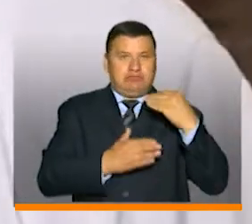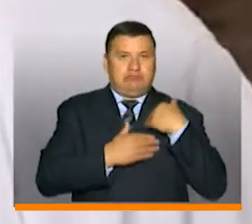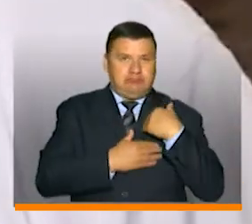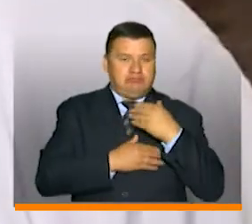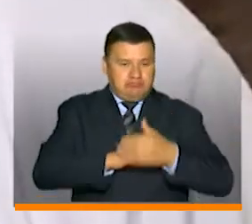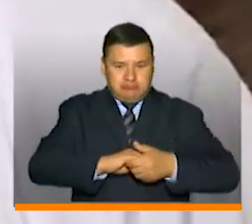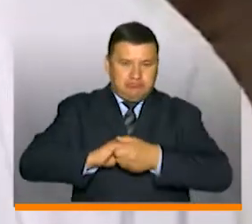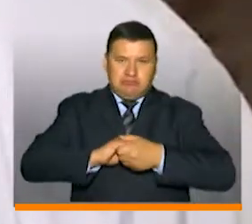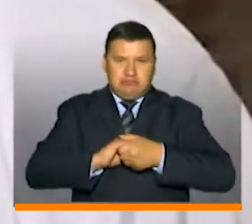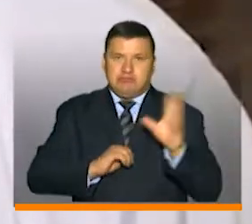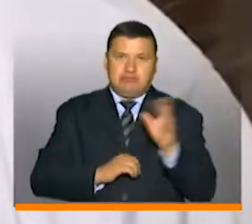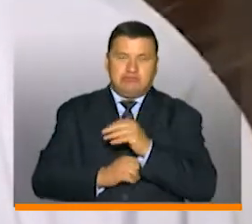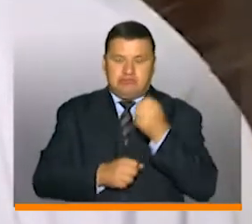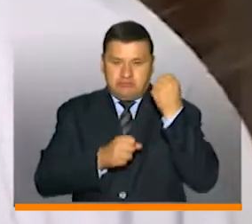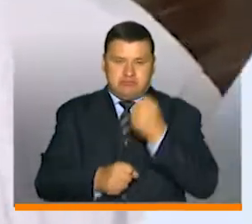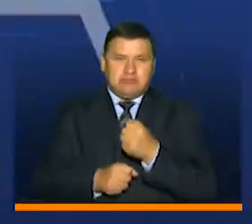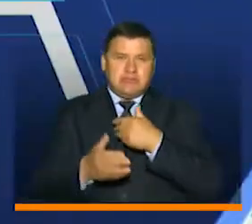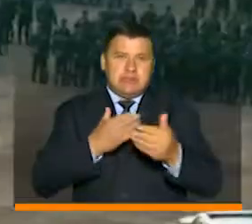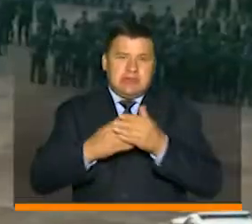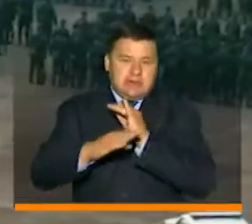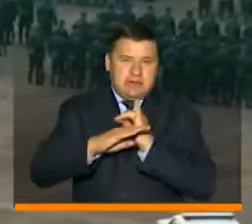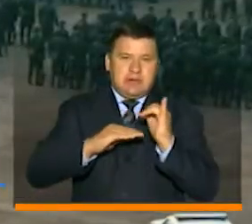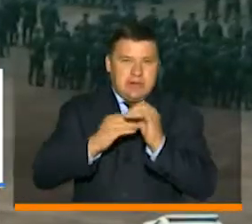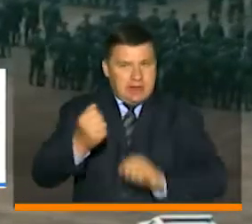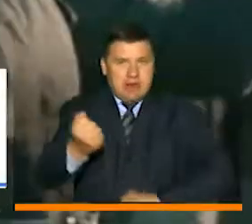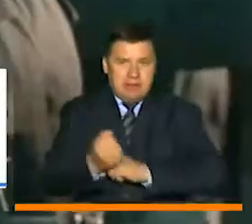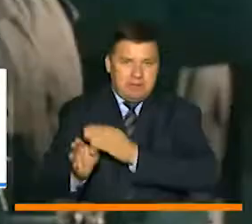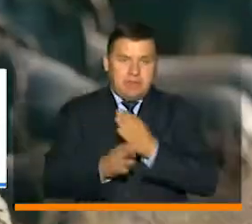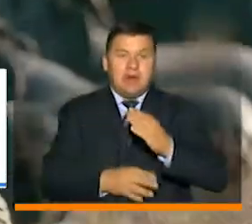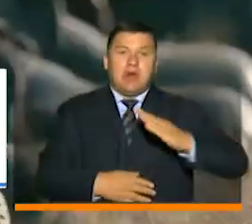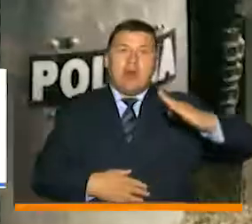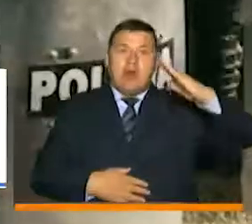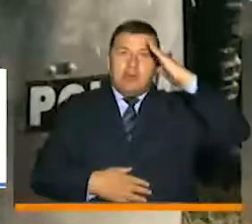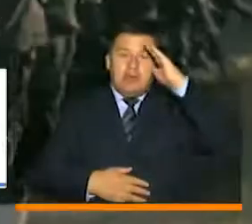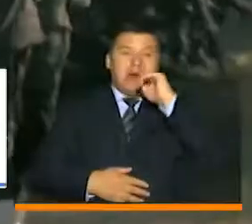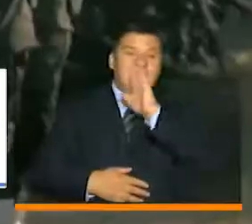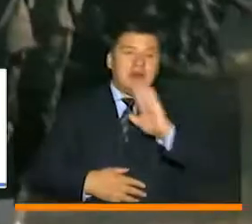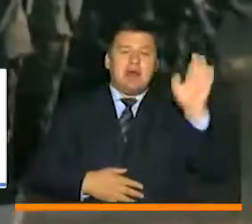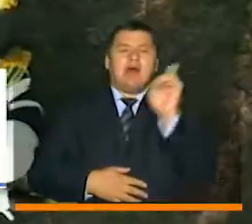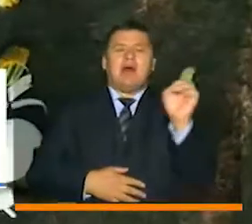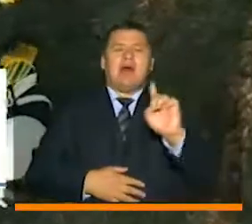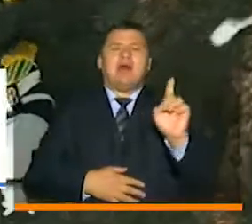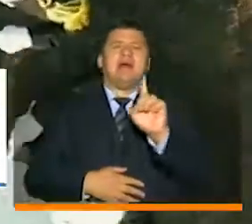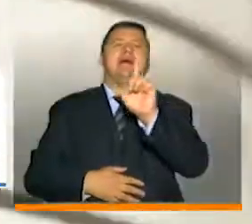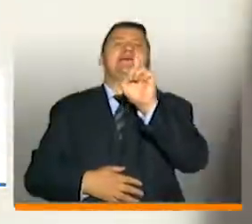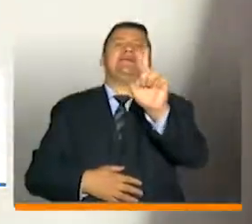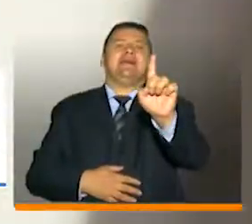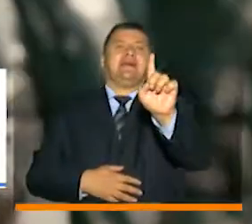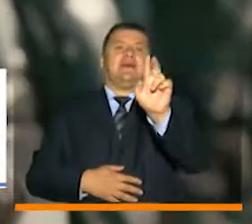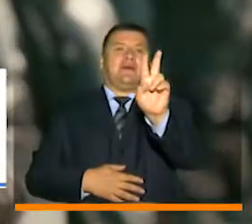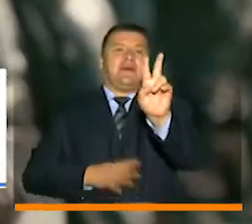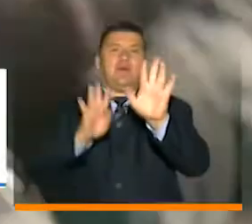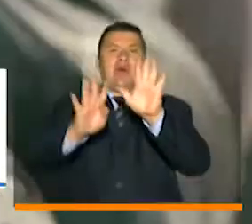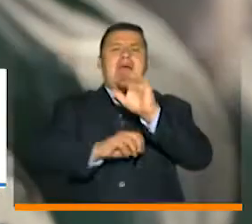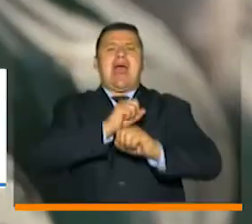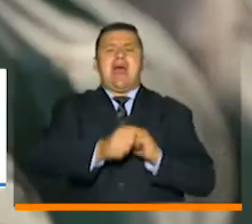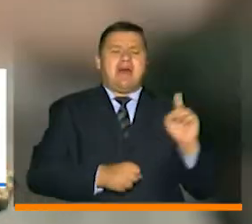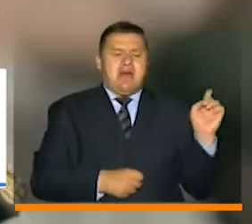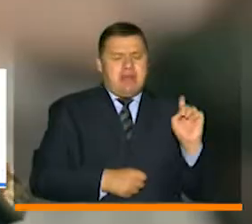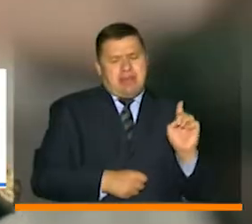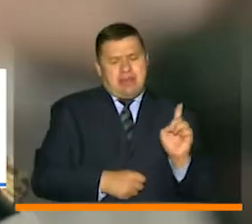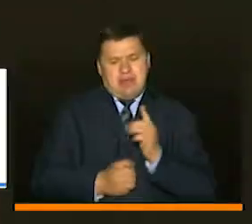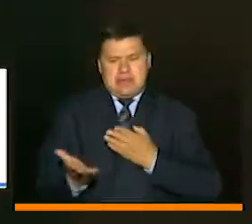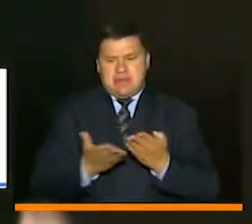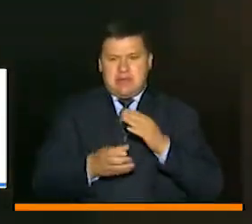dándole la mano a nuestros compatriotas de San Andrés. Policía Nacional conmemora sus 129 años al servicio de